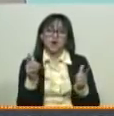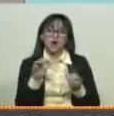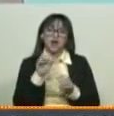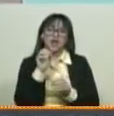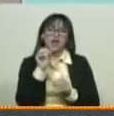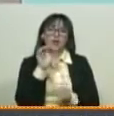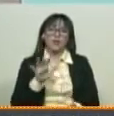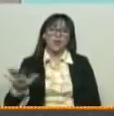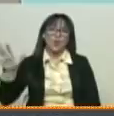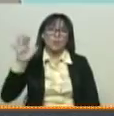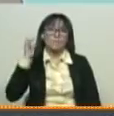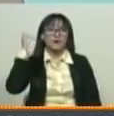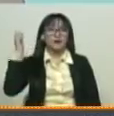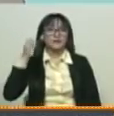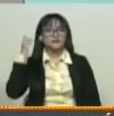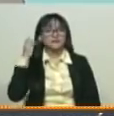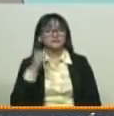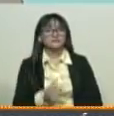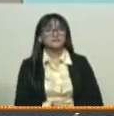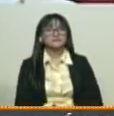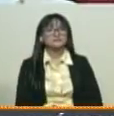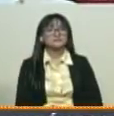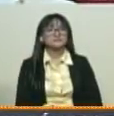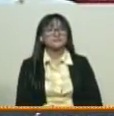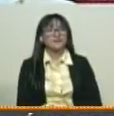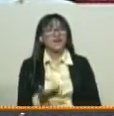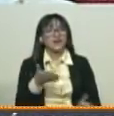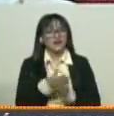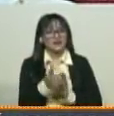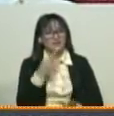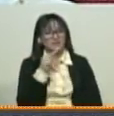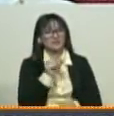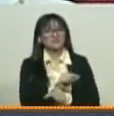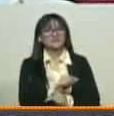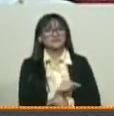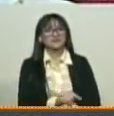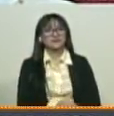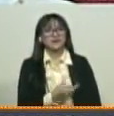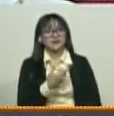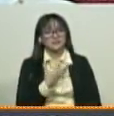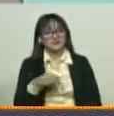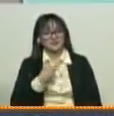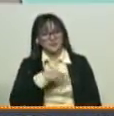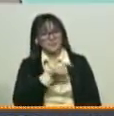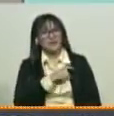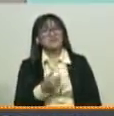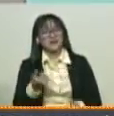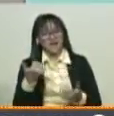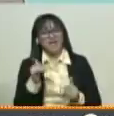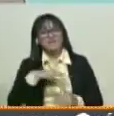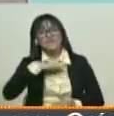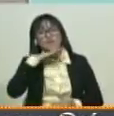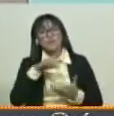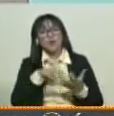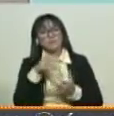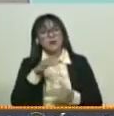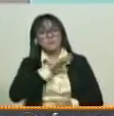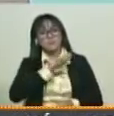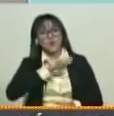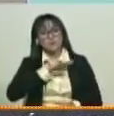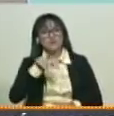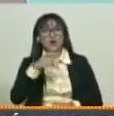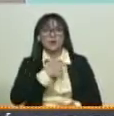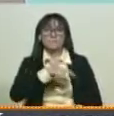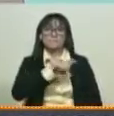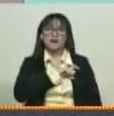entera. Entonces, ¿qué va a venir a hablar el señor Rajoy? Bastantes problemas tiene en España el señor Rajoy. El señor Rajoy mete